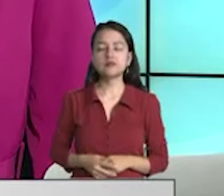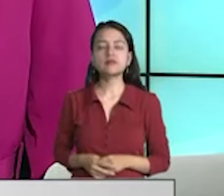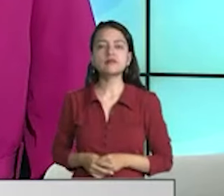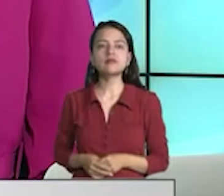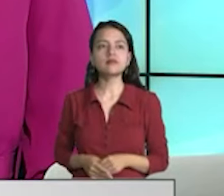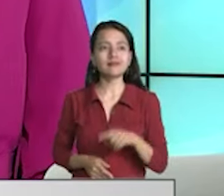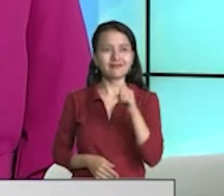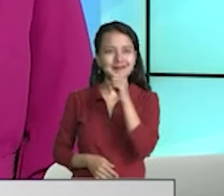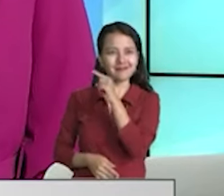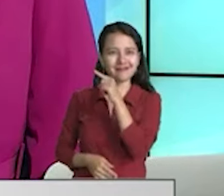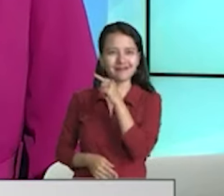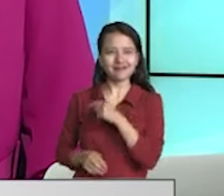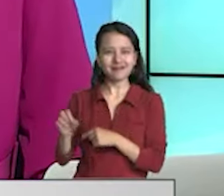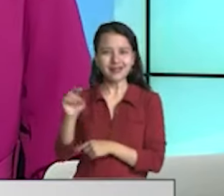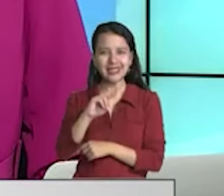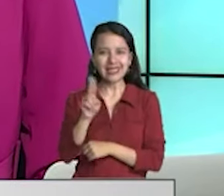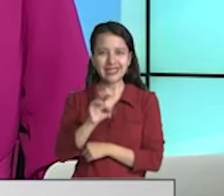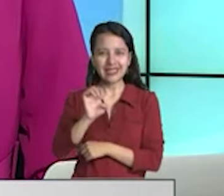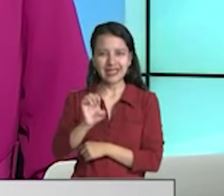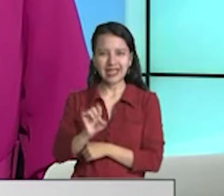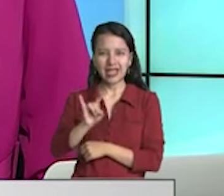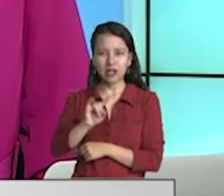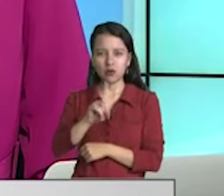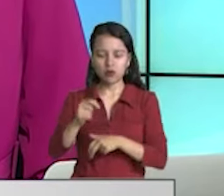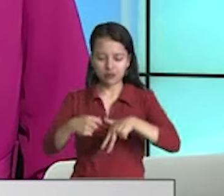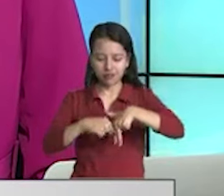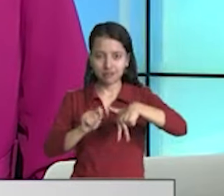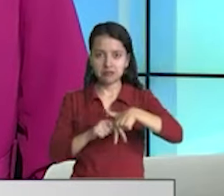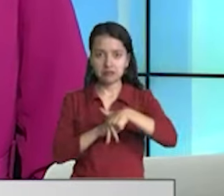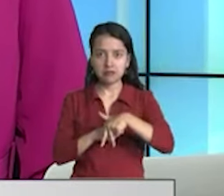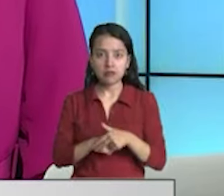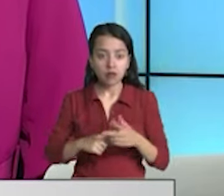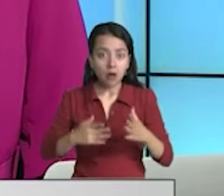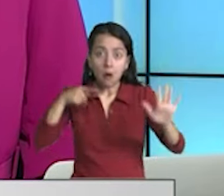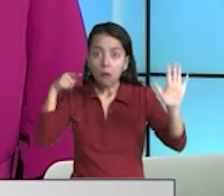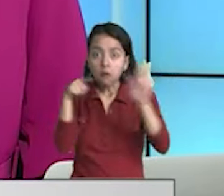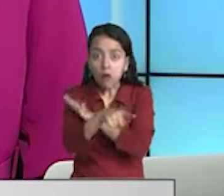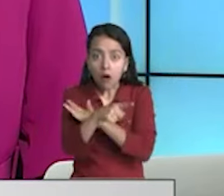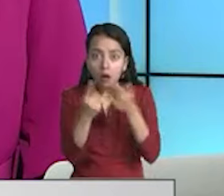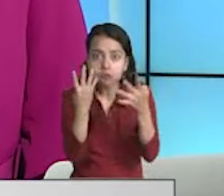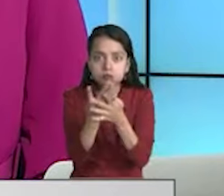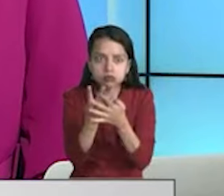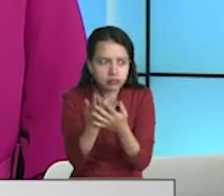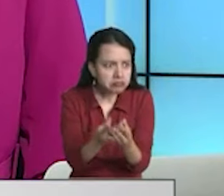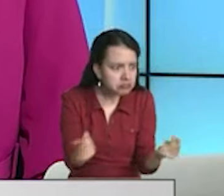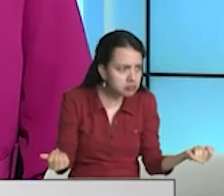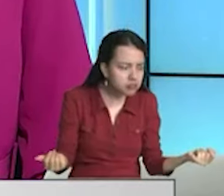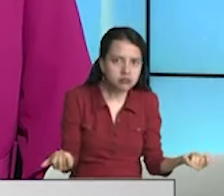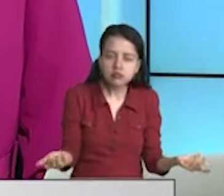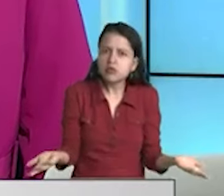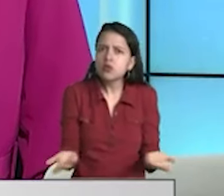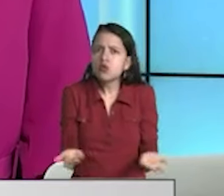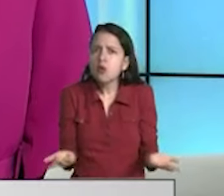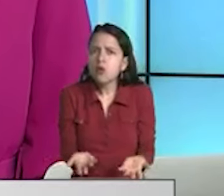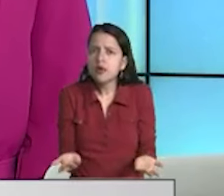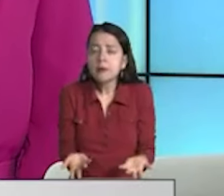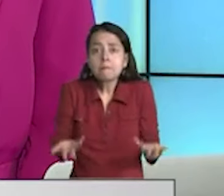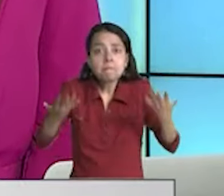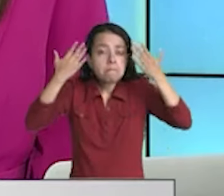El peligroso líder paramilitar alias Zeus no aparece desde su fuga de una estación de policía en Cúcuta. La dirección de la institución